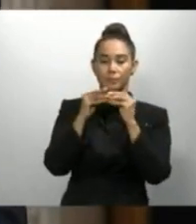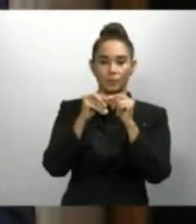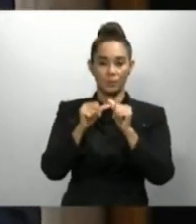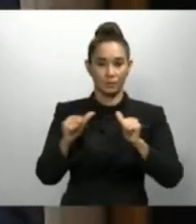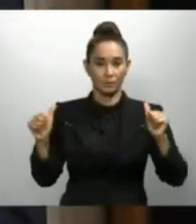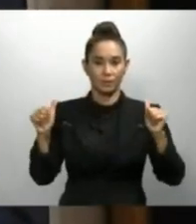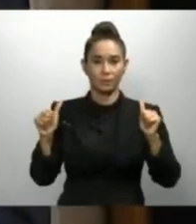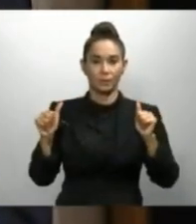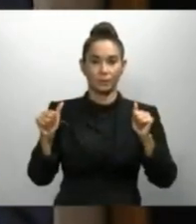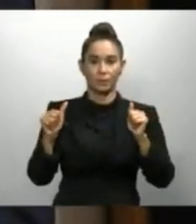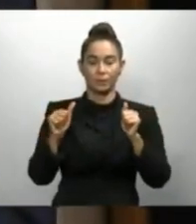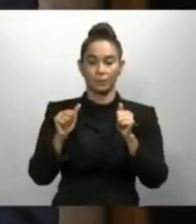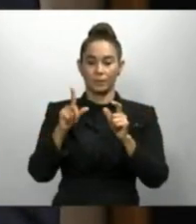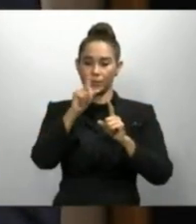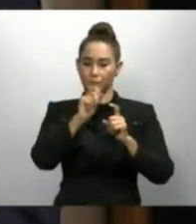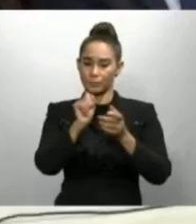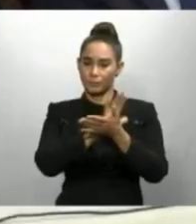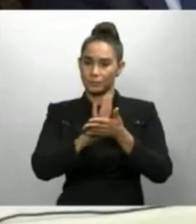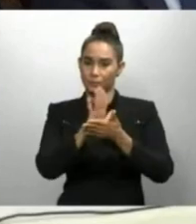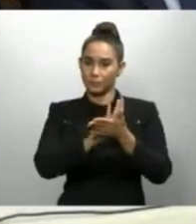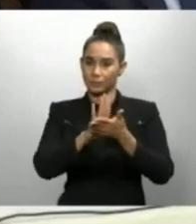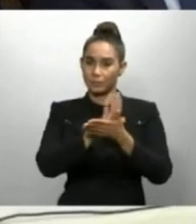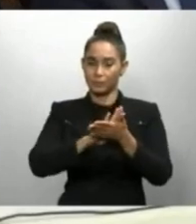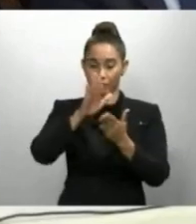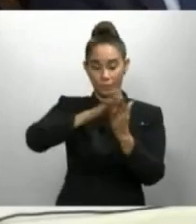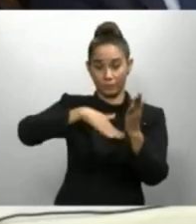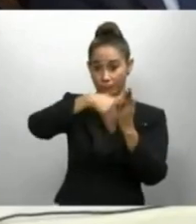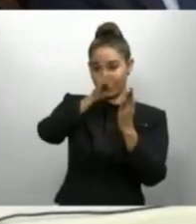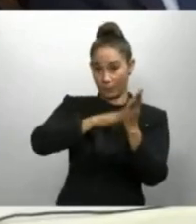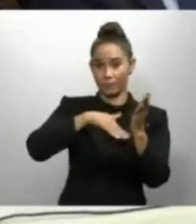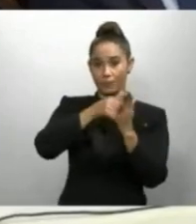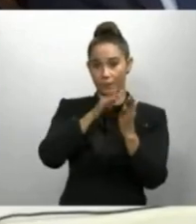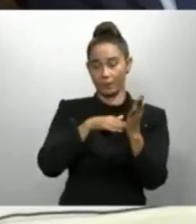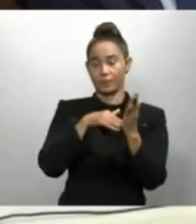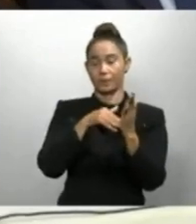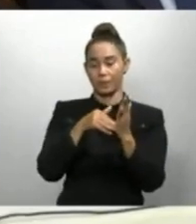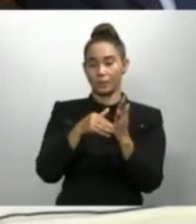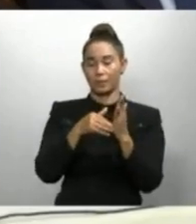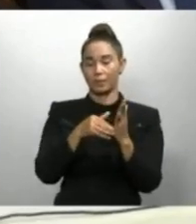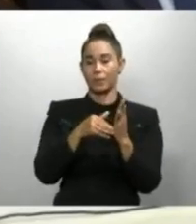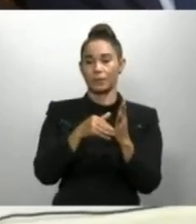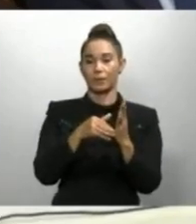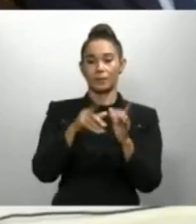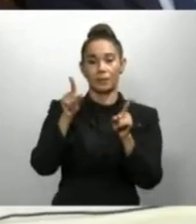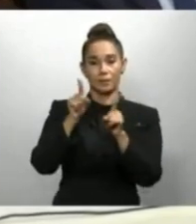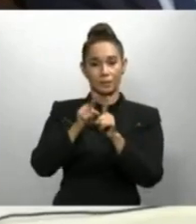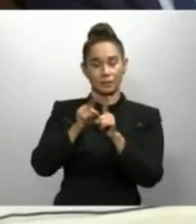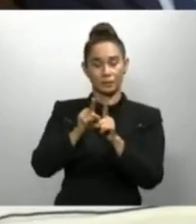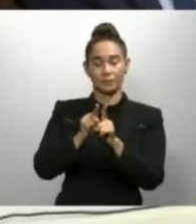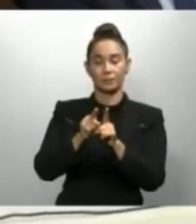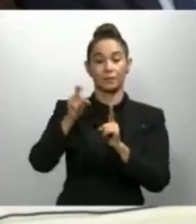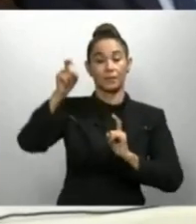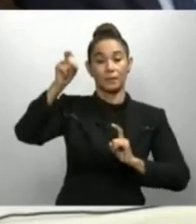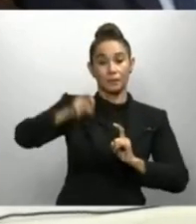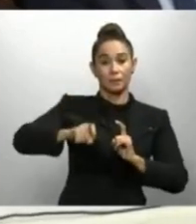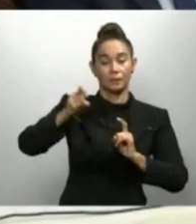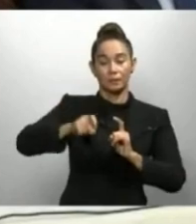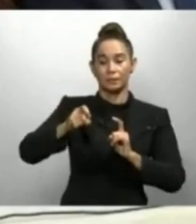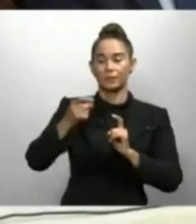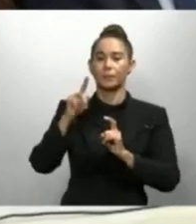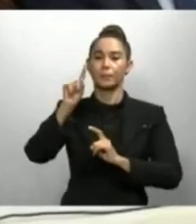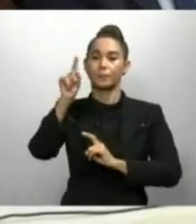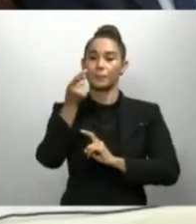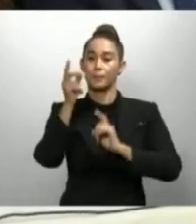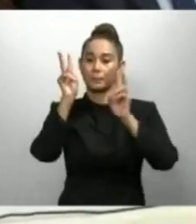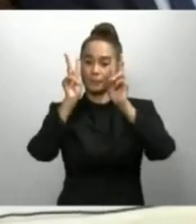disolventes, desinfectantes, barnices y pinturas, deben pasar a un régimen